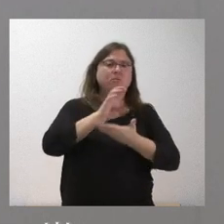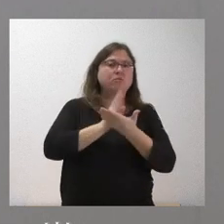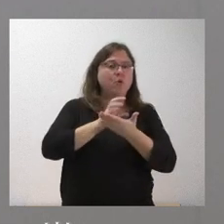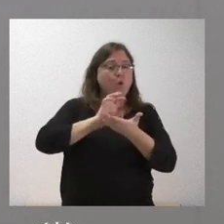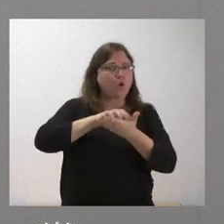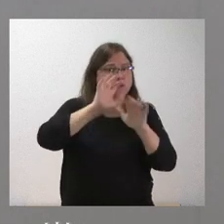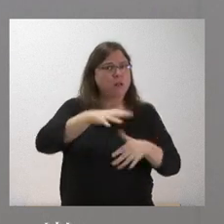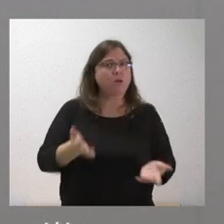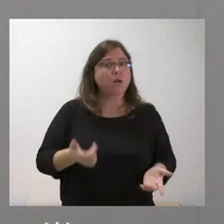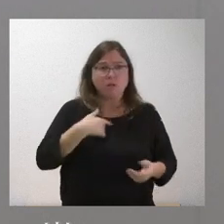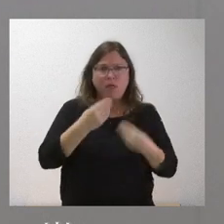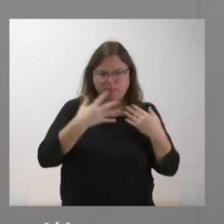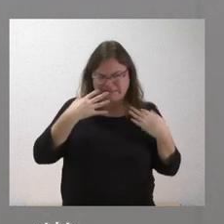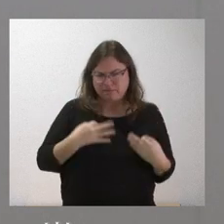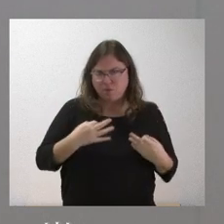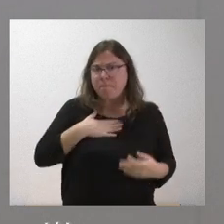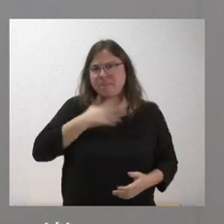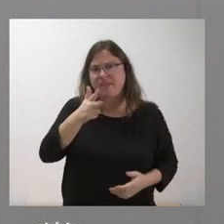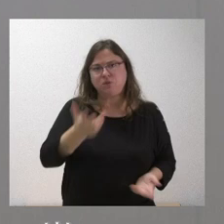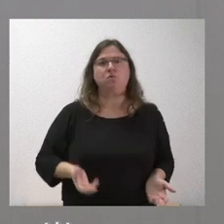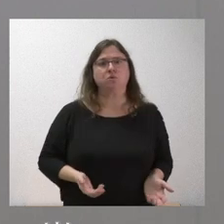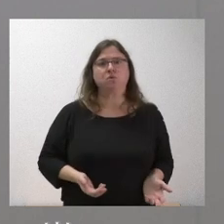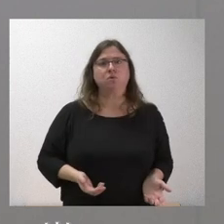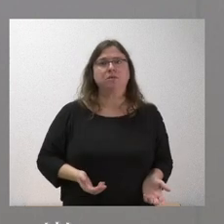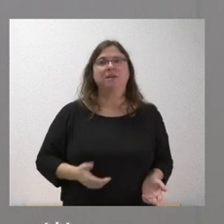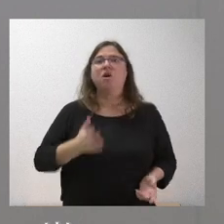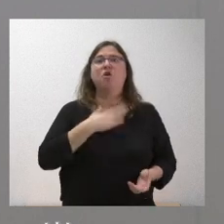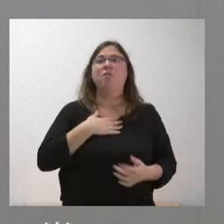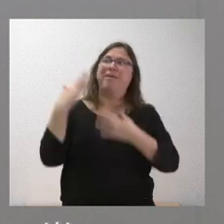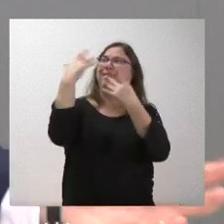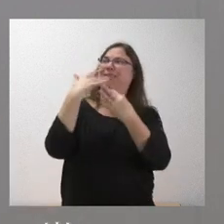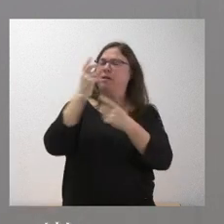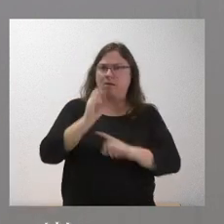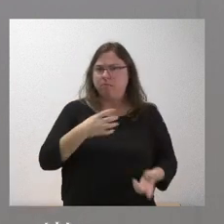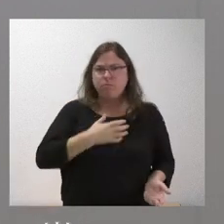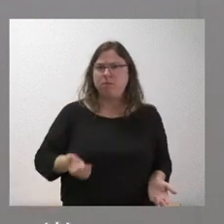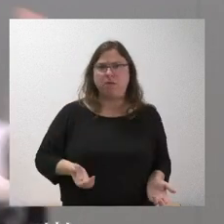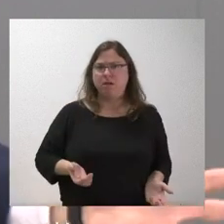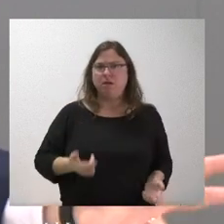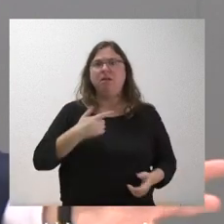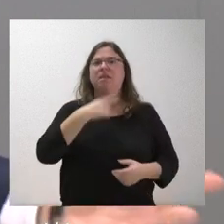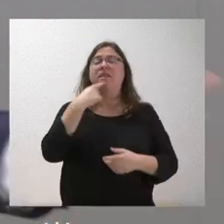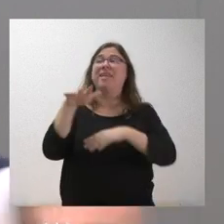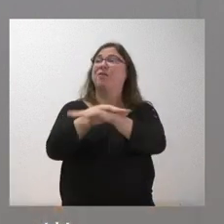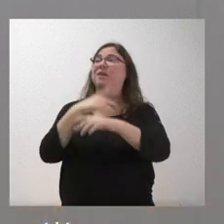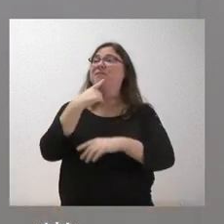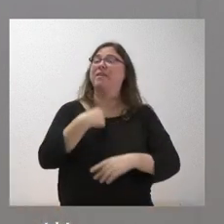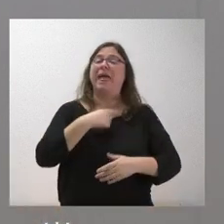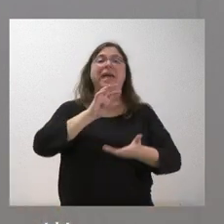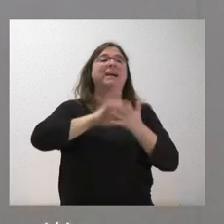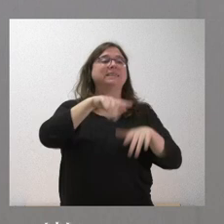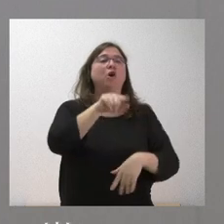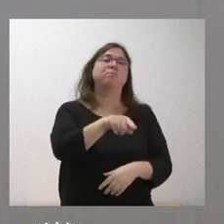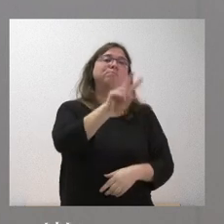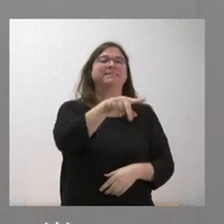vamos a hacer es que estamos convencidos es que tenemos derecho es que no se nos puede convencer de lo contrario es que es no se os puede decir por parte del gobierno que Castilla y león es una